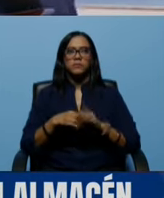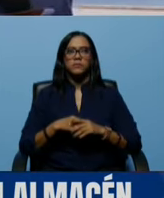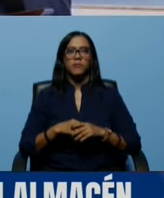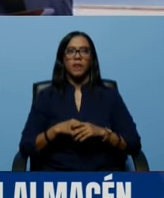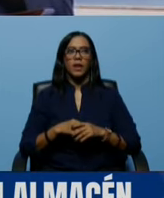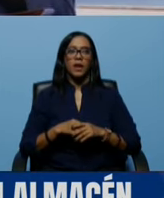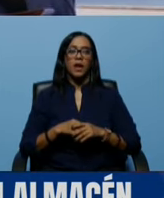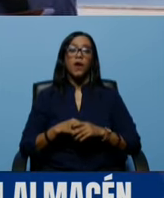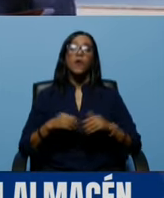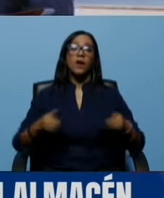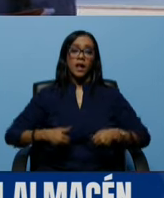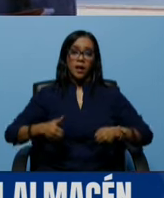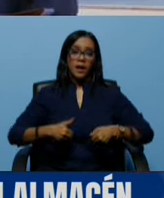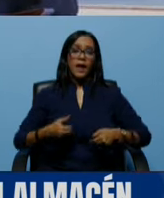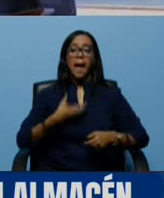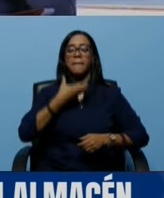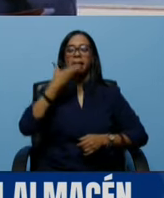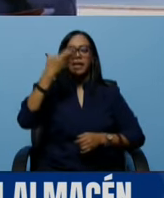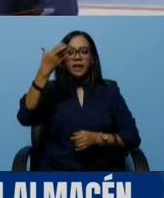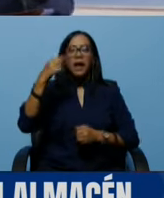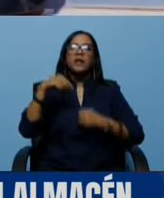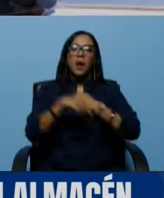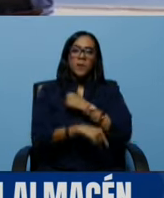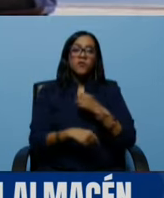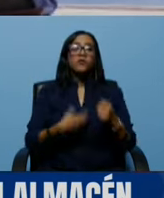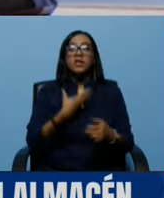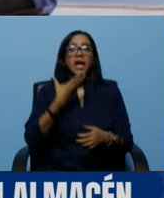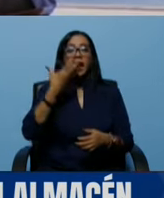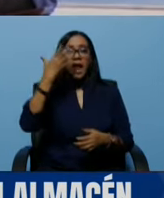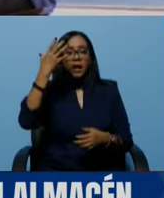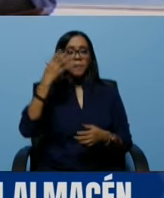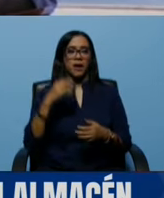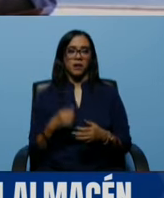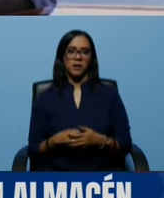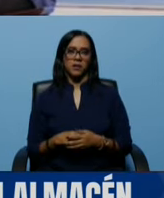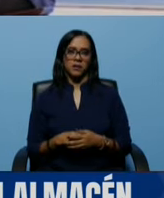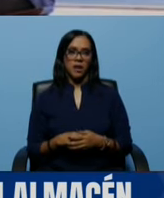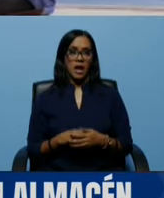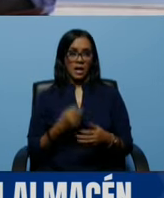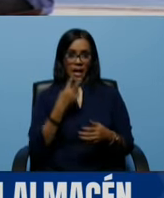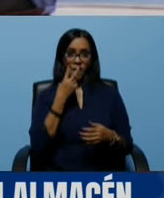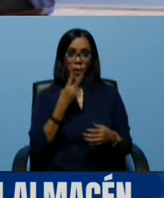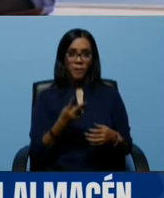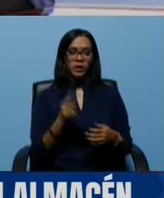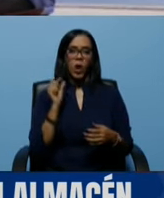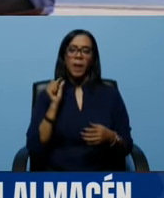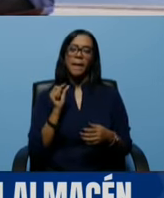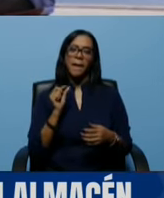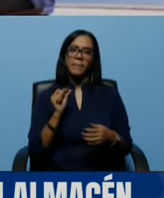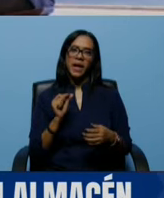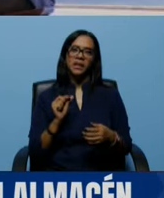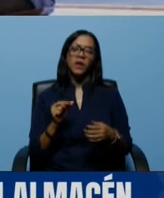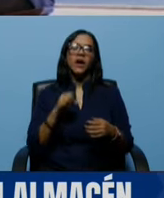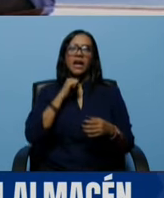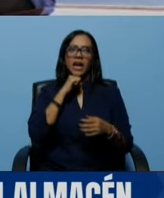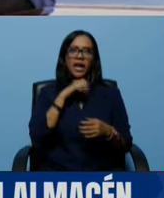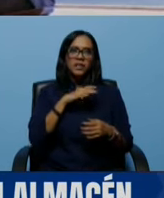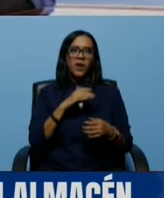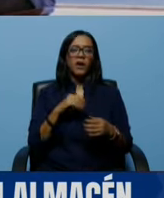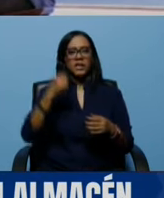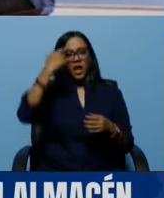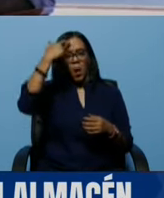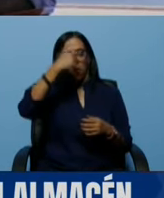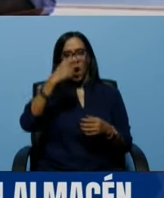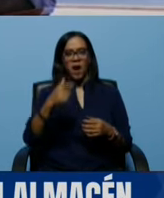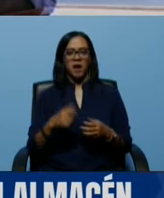Es una resistencia espiritual de la profundidad del alma que hemos visto en los momentos estelares de la historia de los